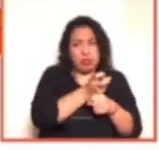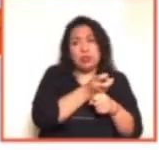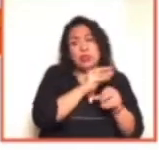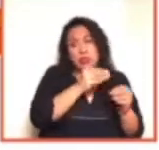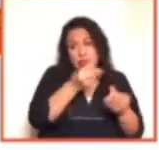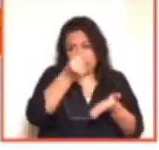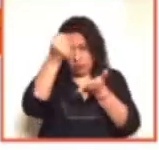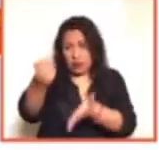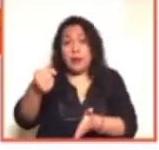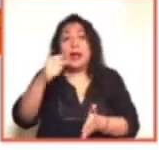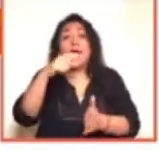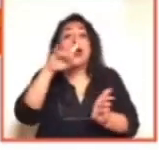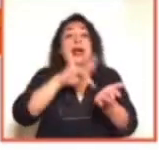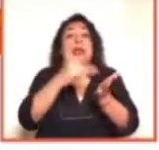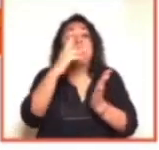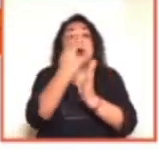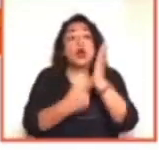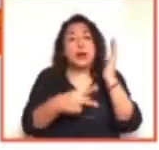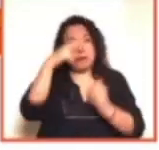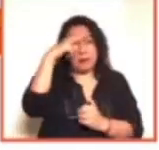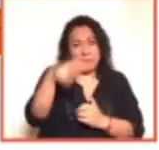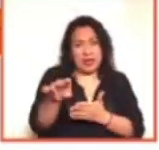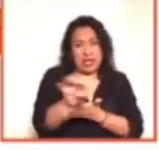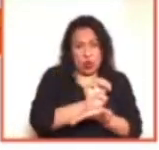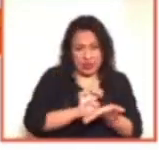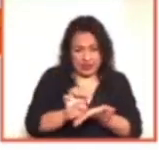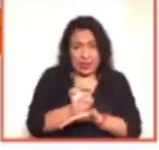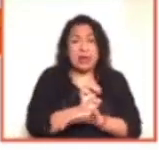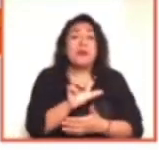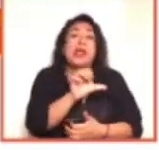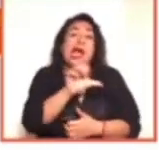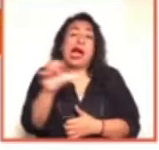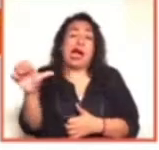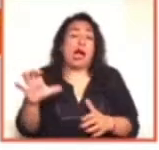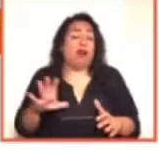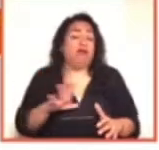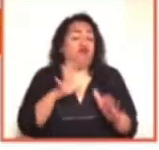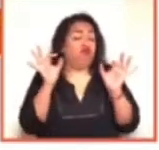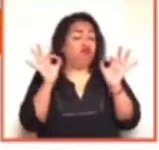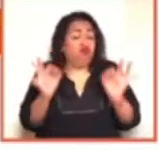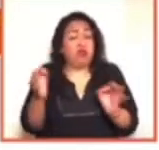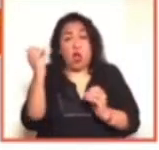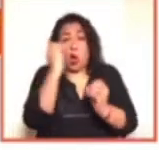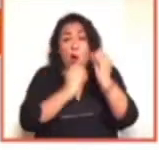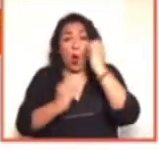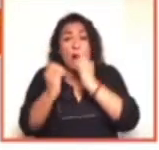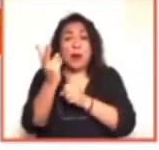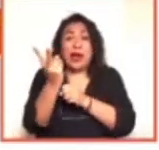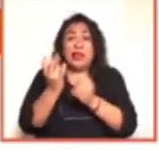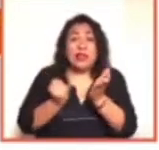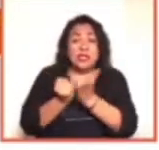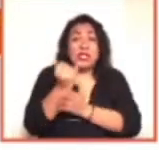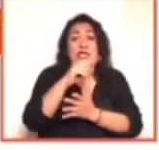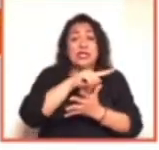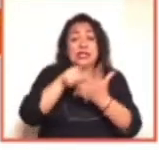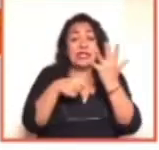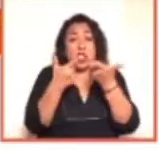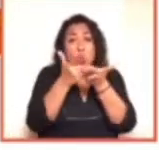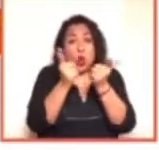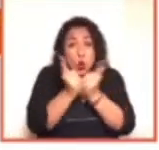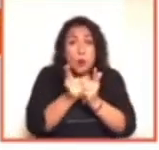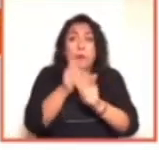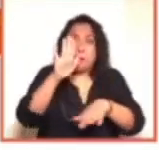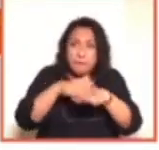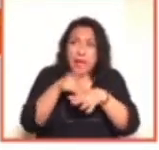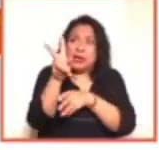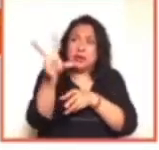programa México en Escena. Sin embargo, debido a la calidad de las obras revisadas, se decidió invitar a otros 5 grupos teatrales. En